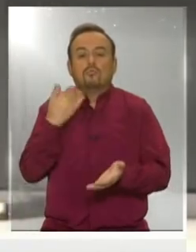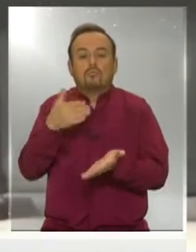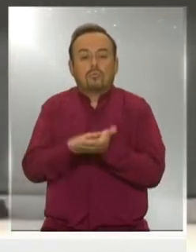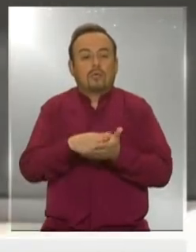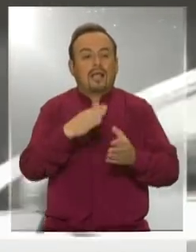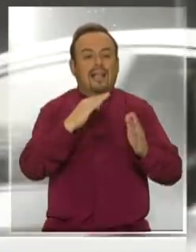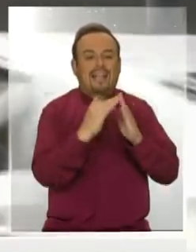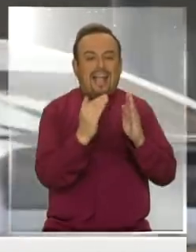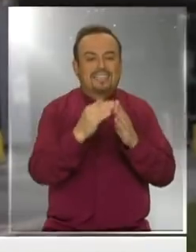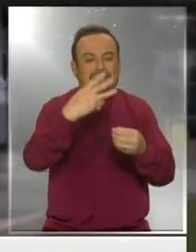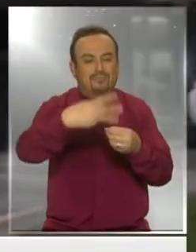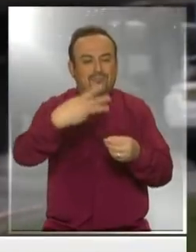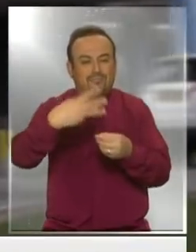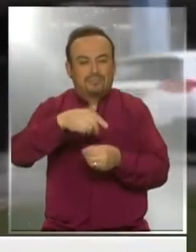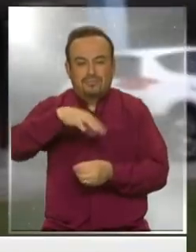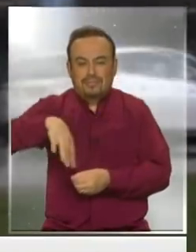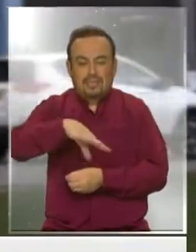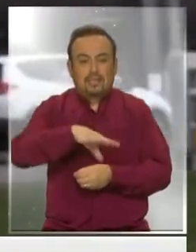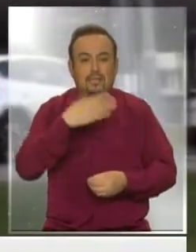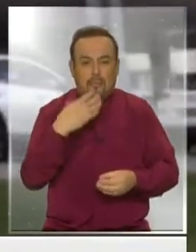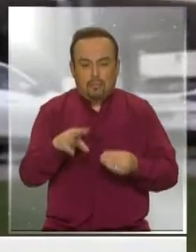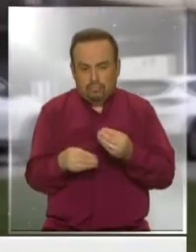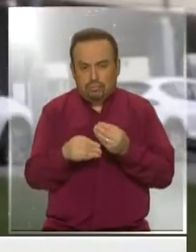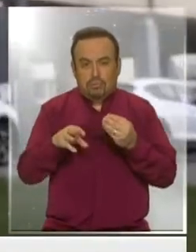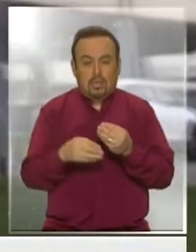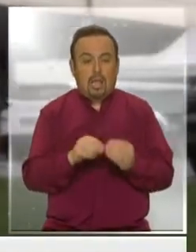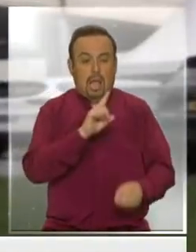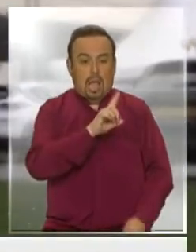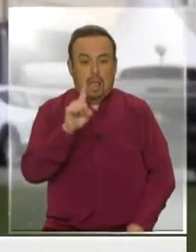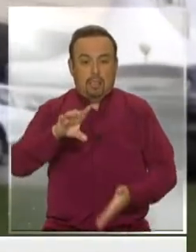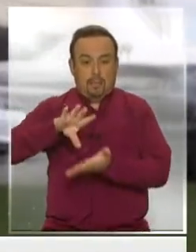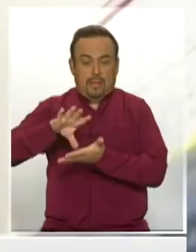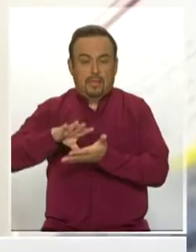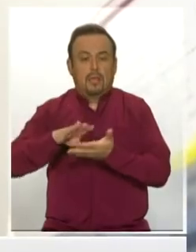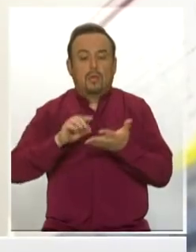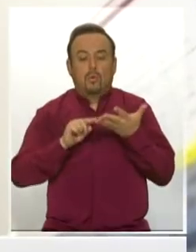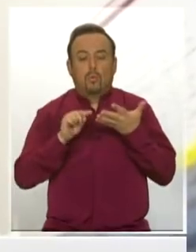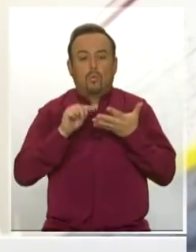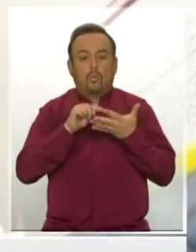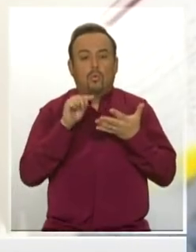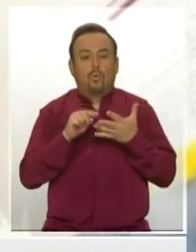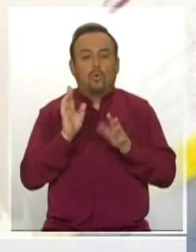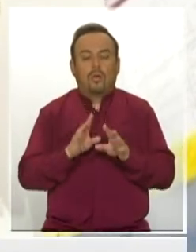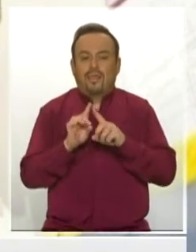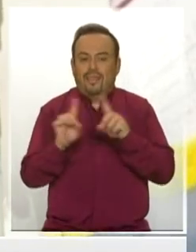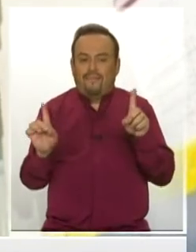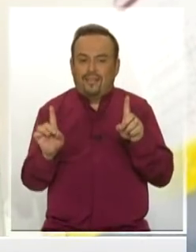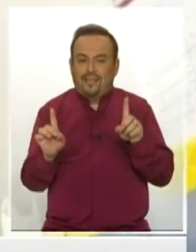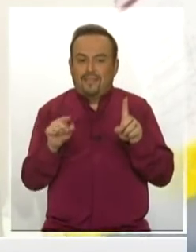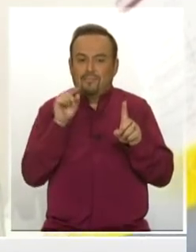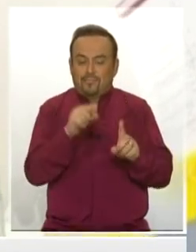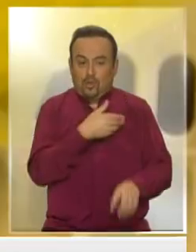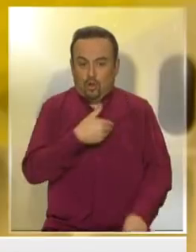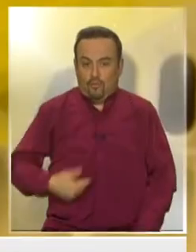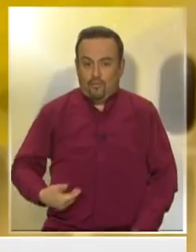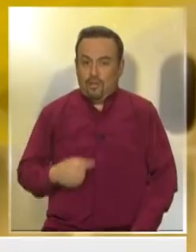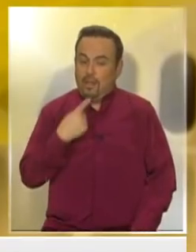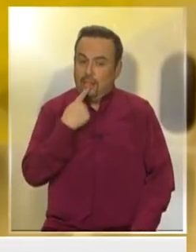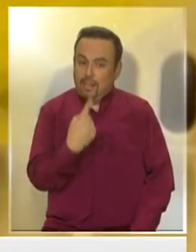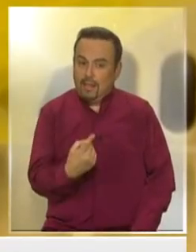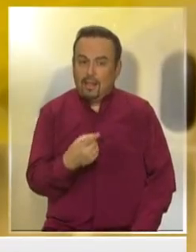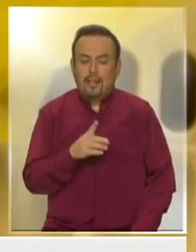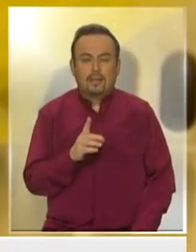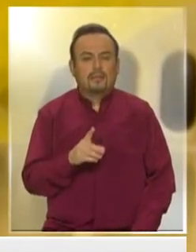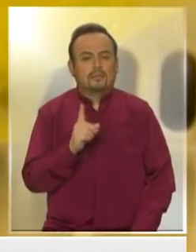las casas y residencias de ancianos. Dado que cada país cuenta a sus fallecidos de manera distinta, desde el gobierno advirtieron sobre